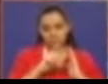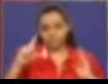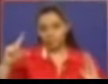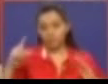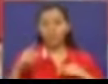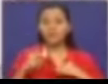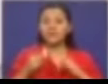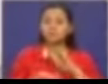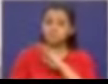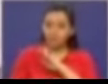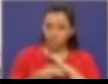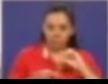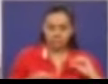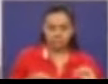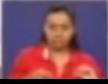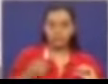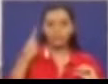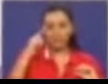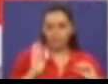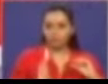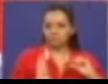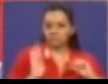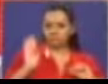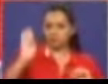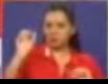petróleo estaban muy bajos, pero